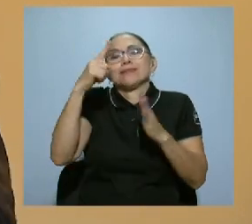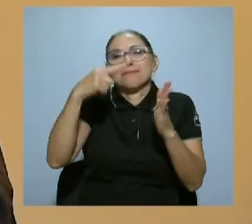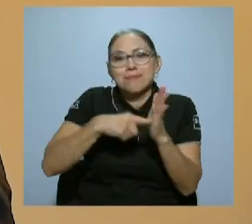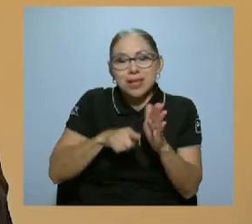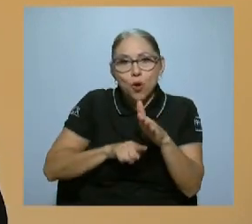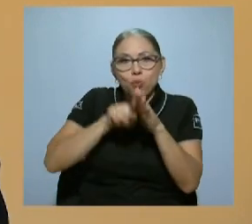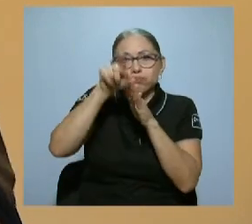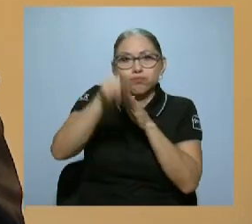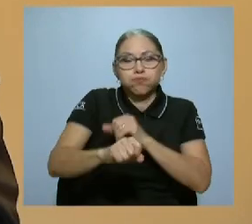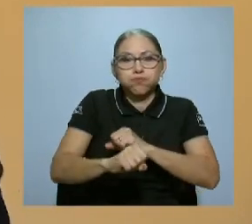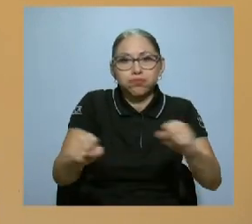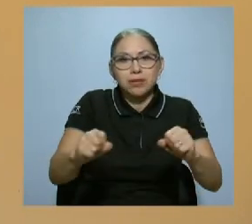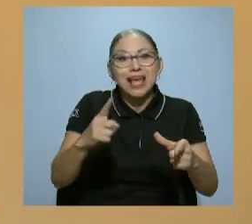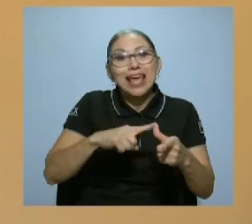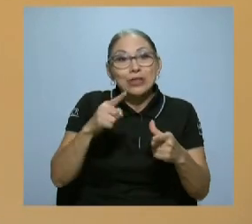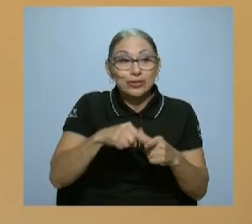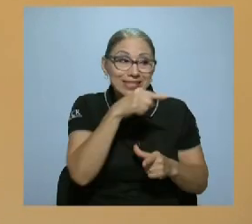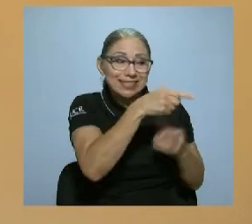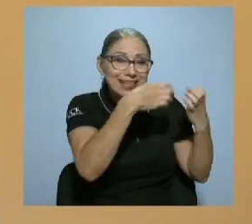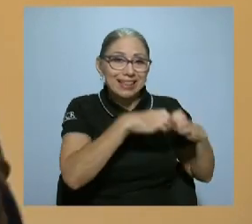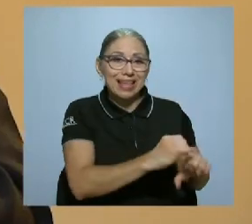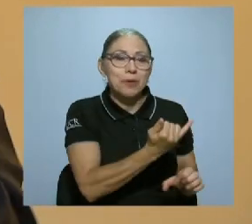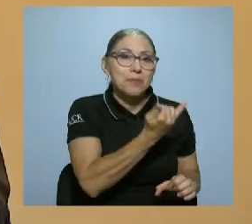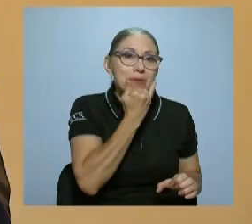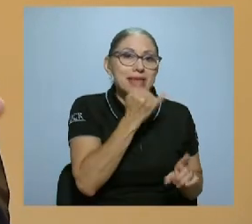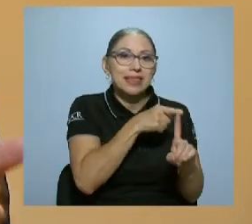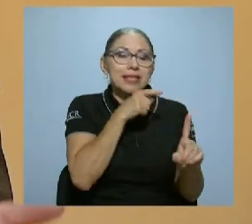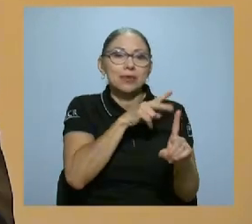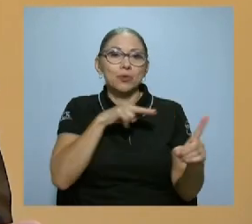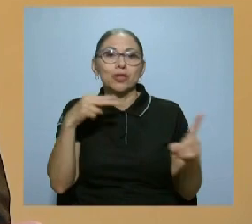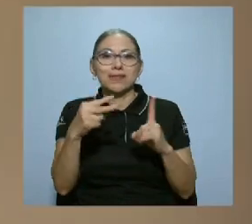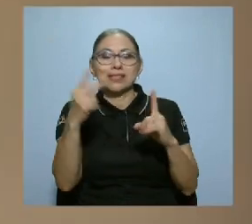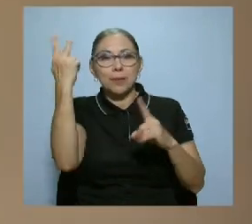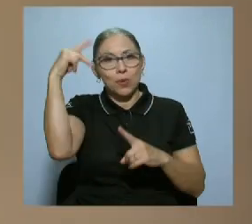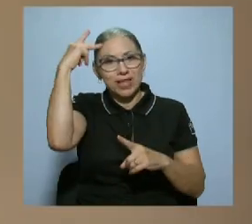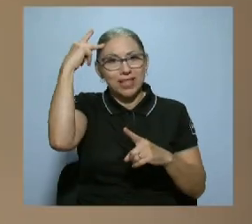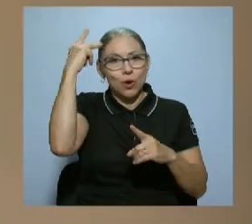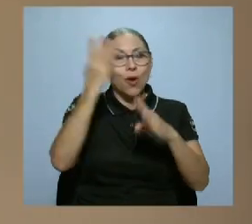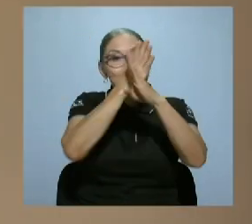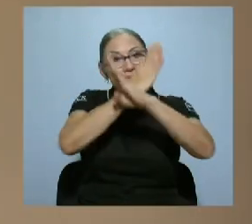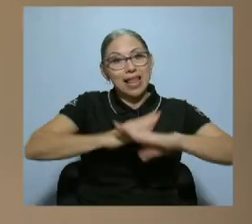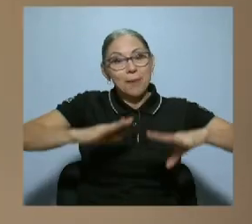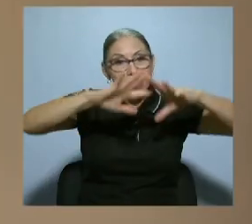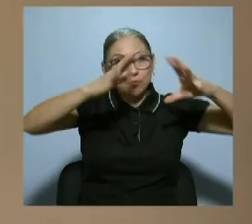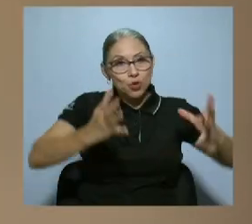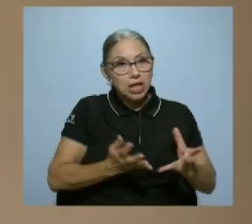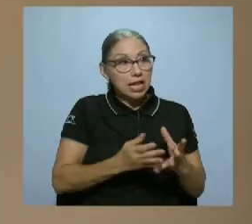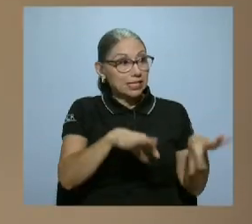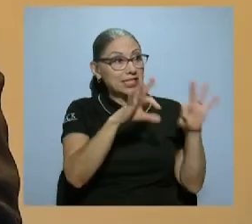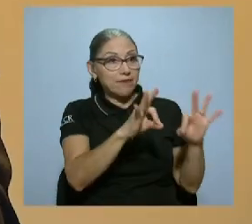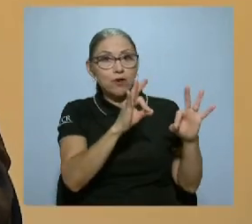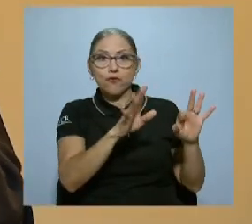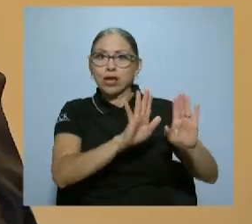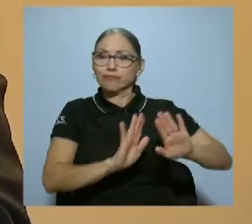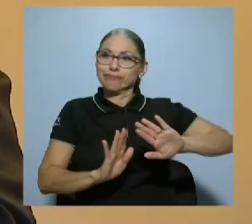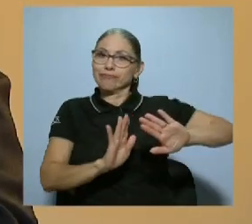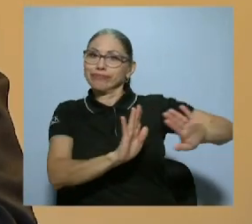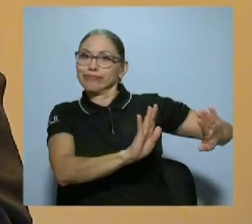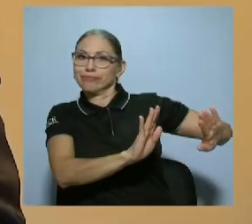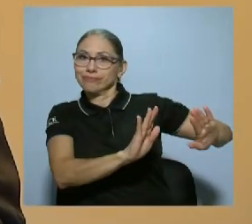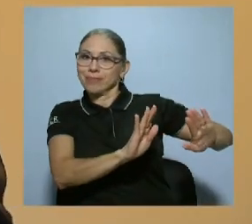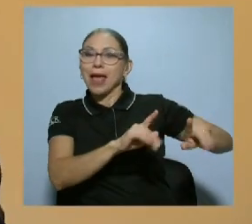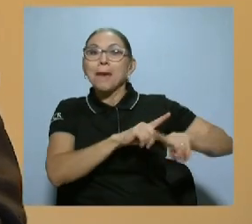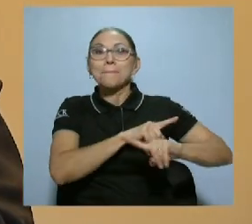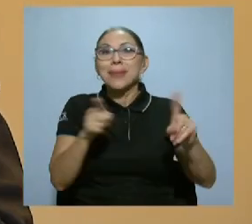Entonces, estratégicamente cometió un error. Desde el punto de vista político y de la paz mundial era correcto, se vio bien, pero estratégicamente, ya que